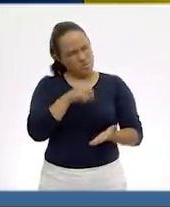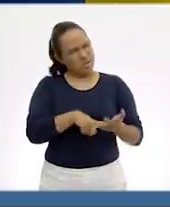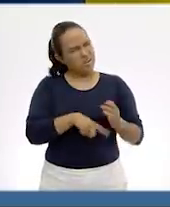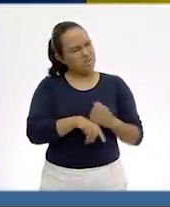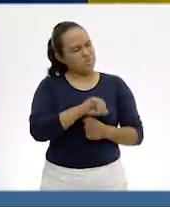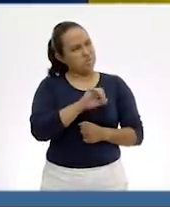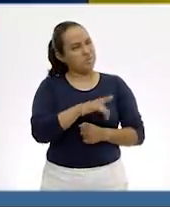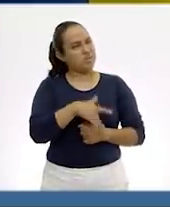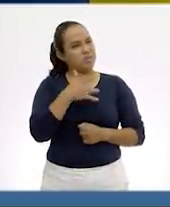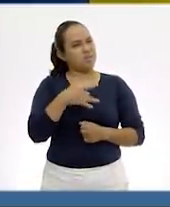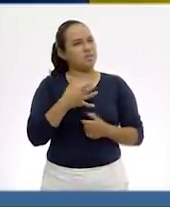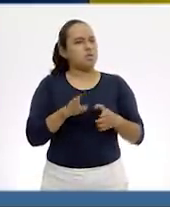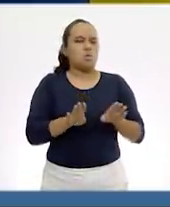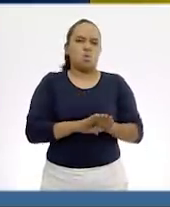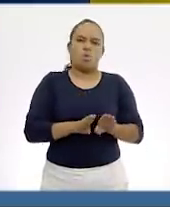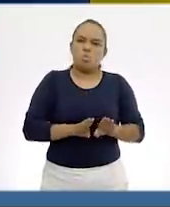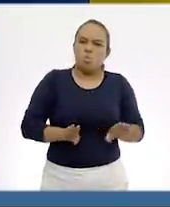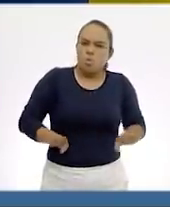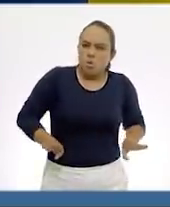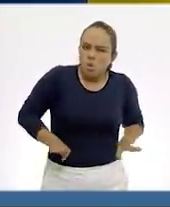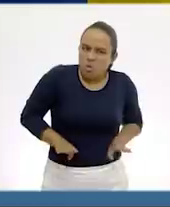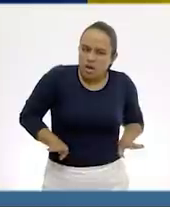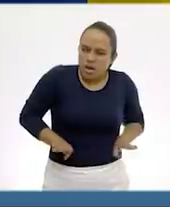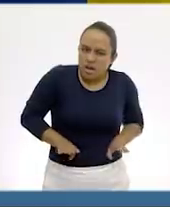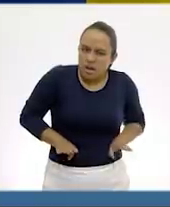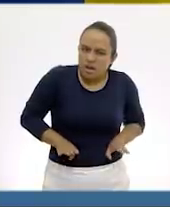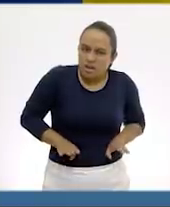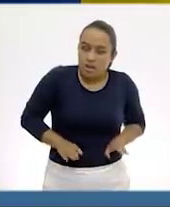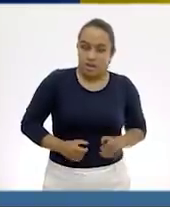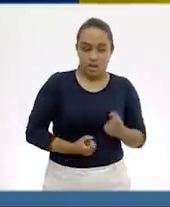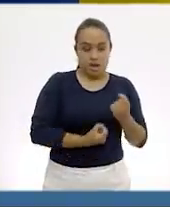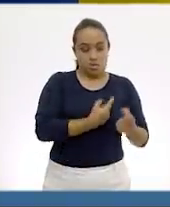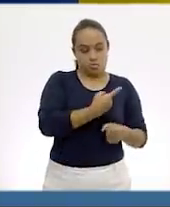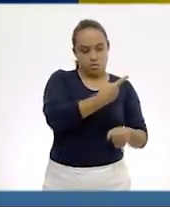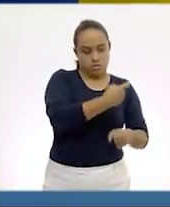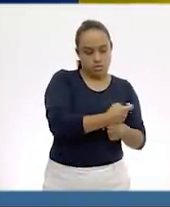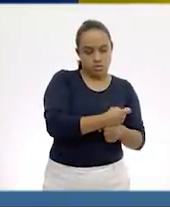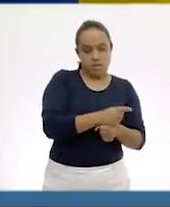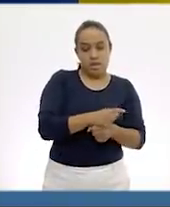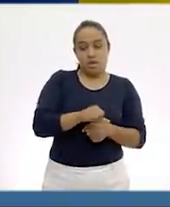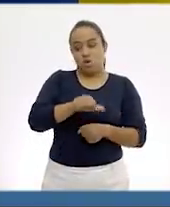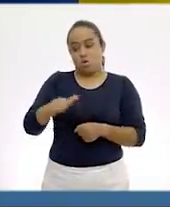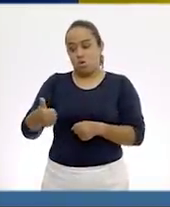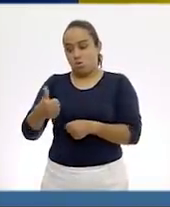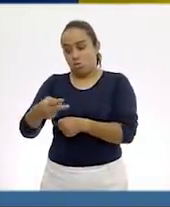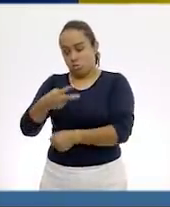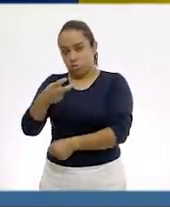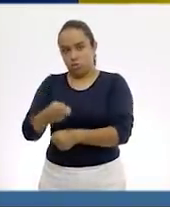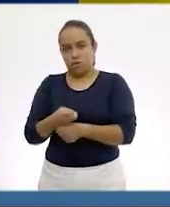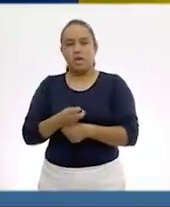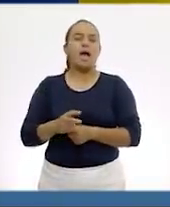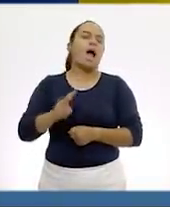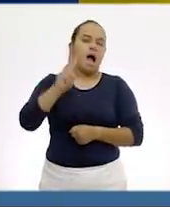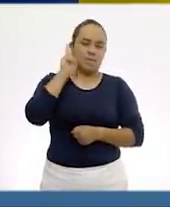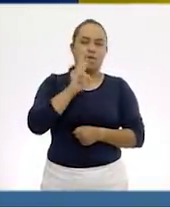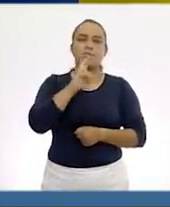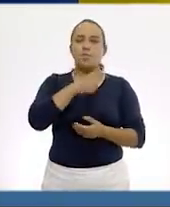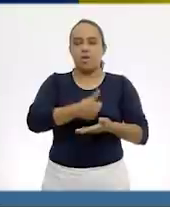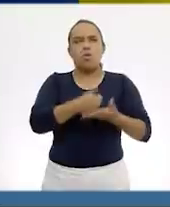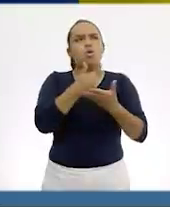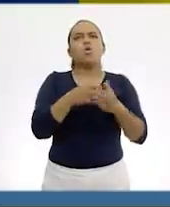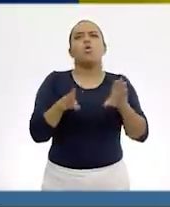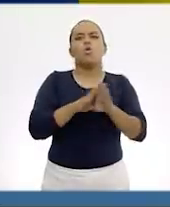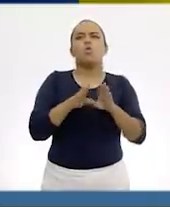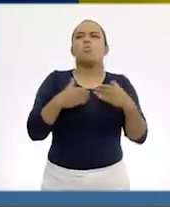Me suena a características y que unas son primero y otras después. Pero mejor ayúdenme para recordar y